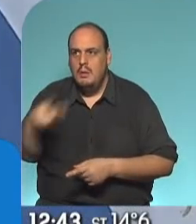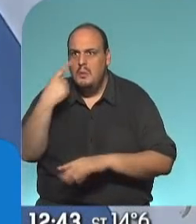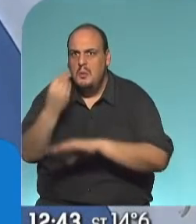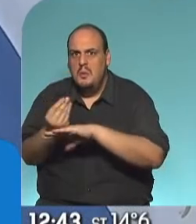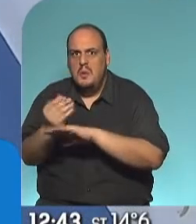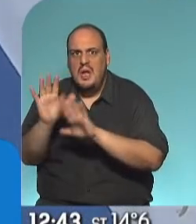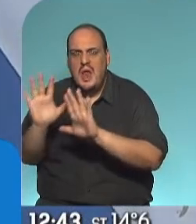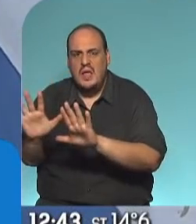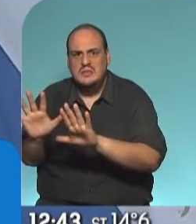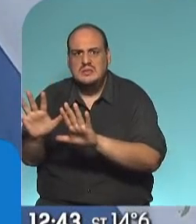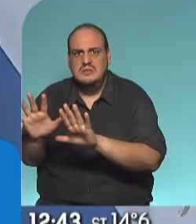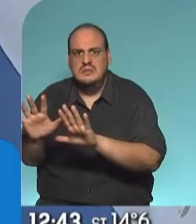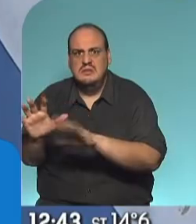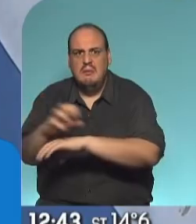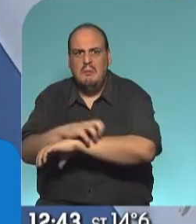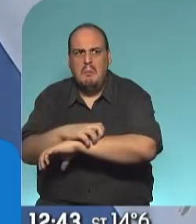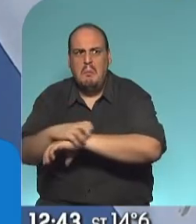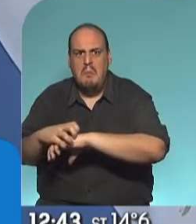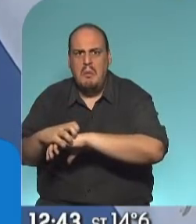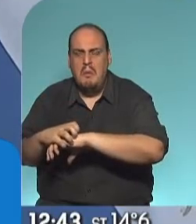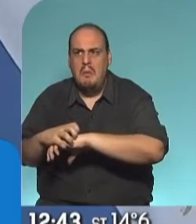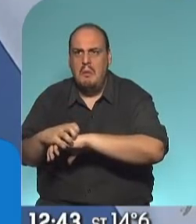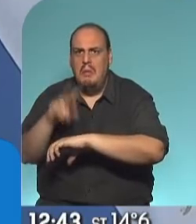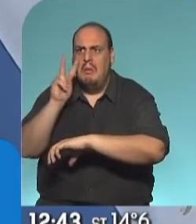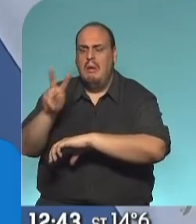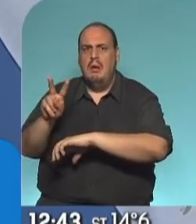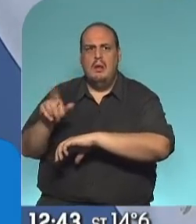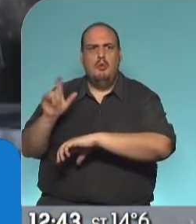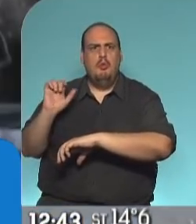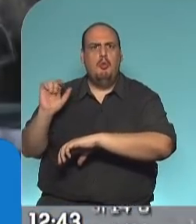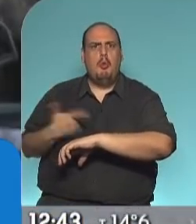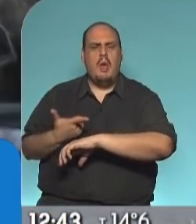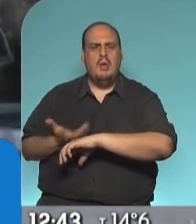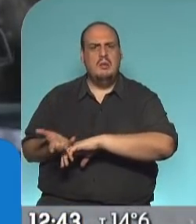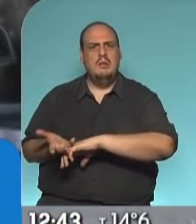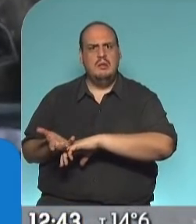vivir en la austeridad que vivía en Boulogne-sur-Mer.